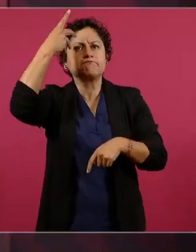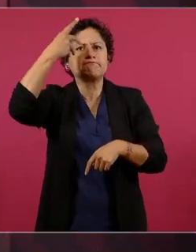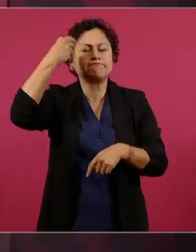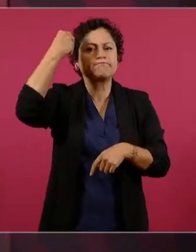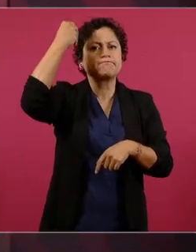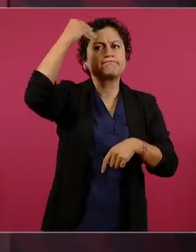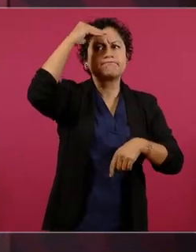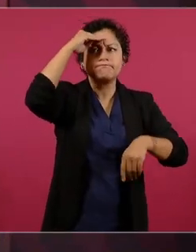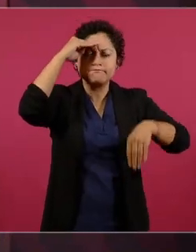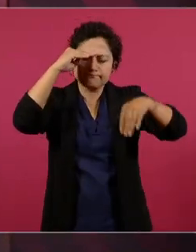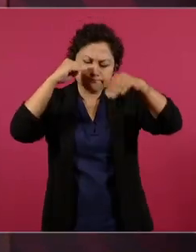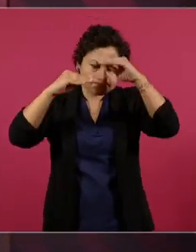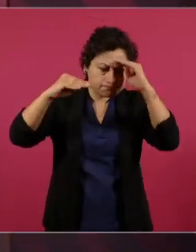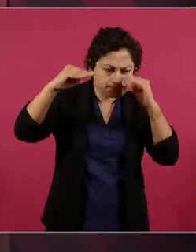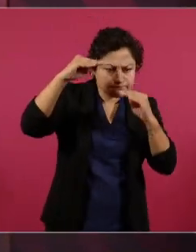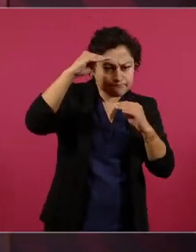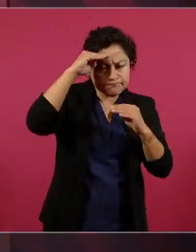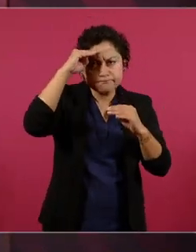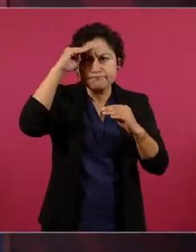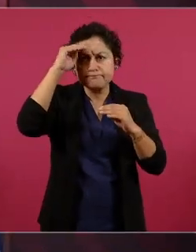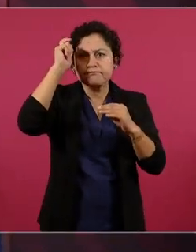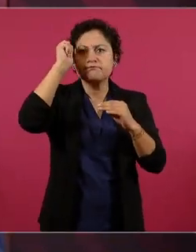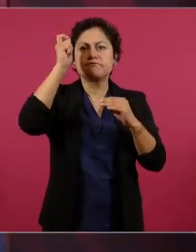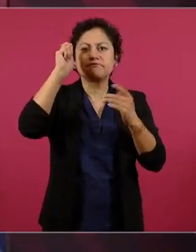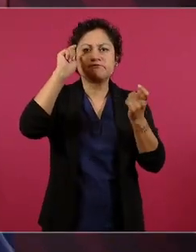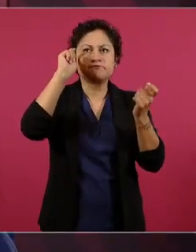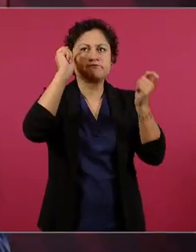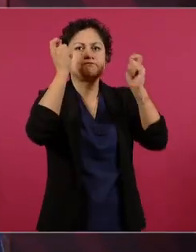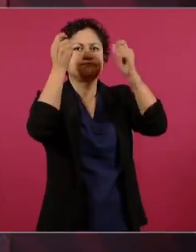van a tratar de censurar,